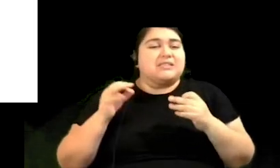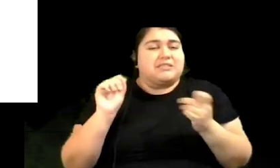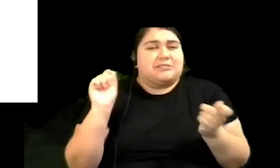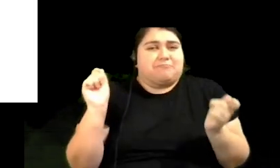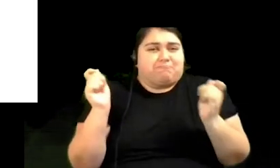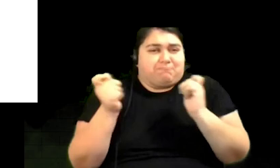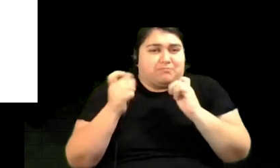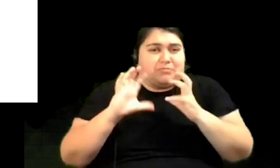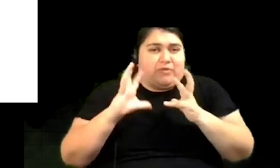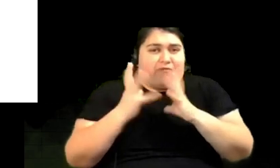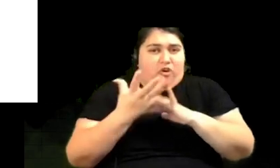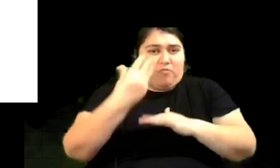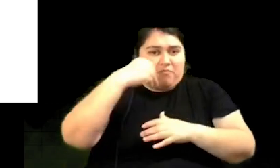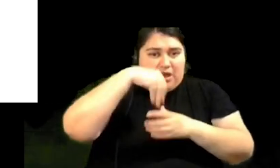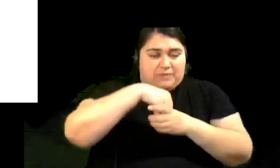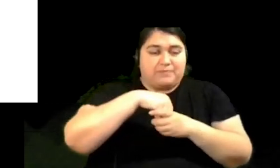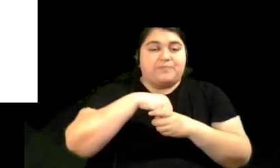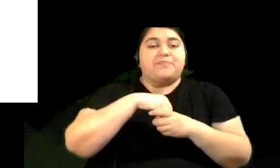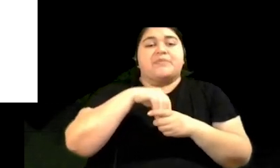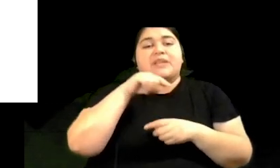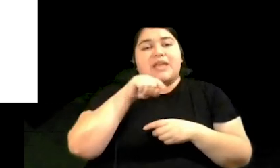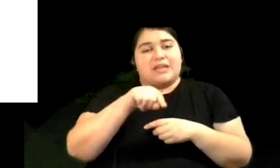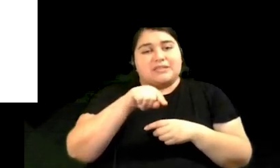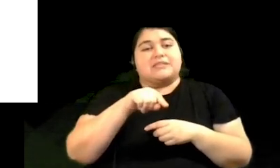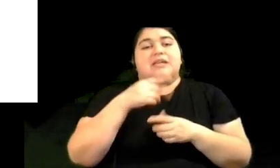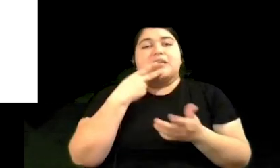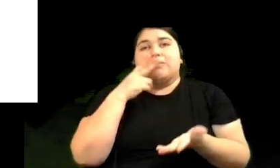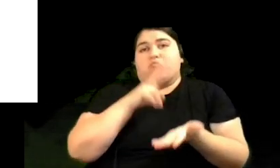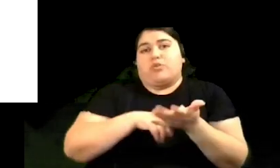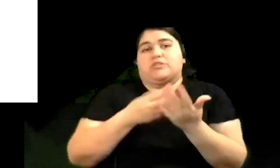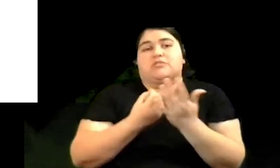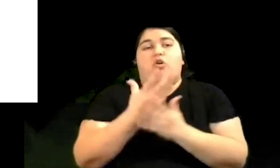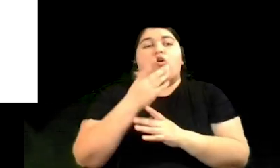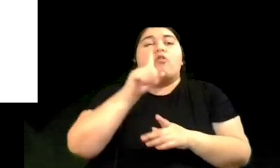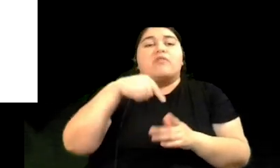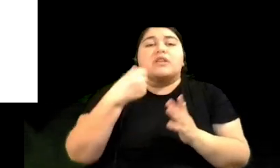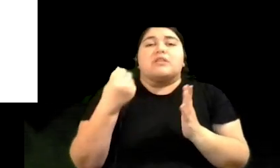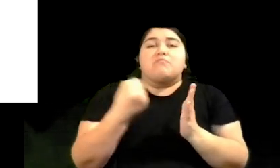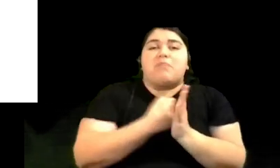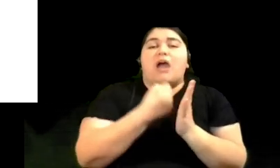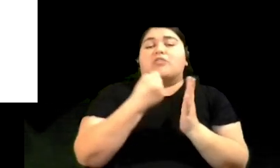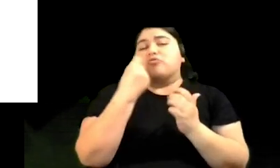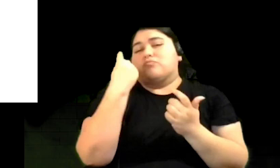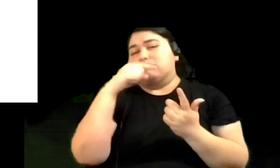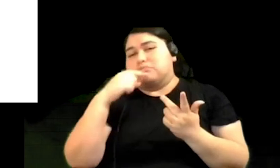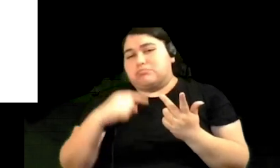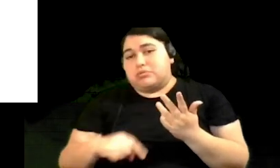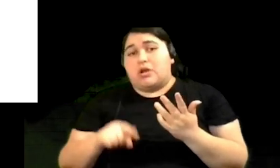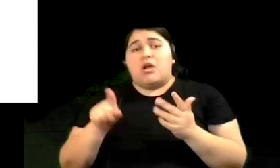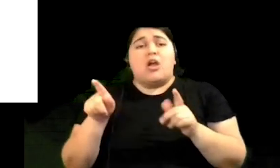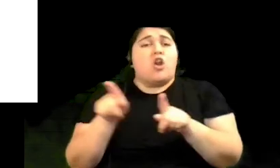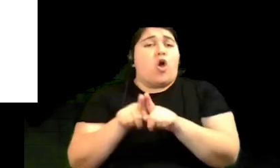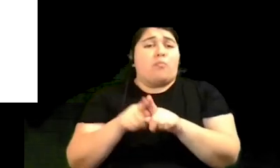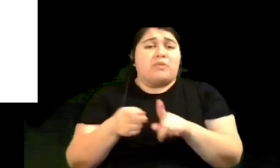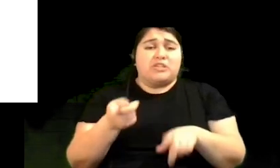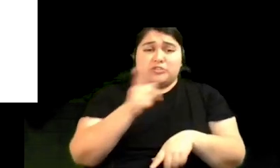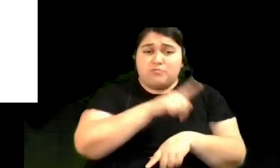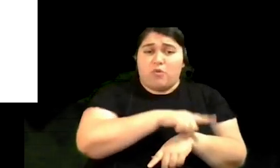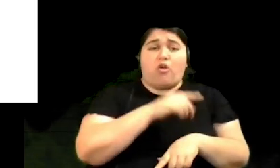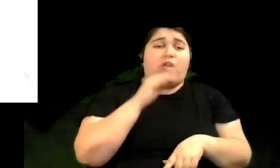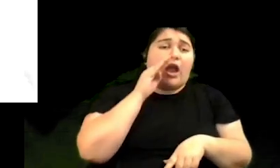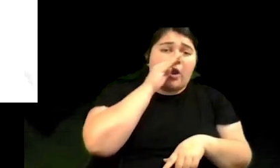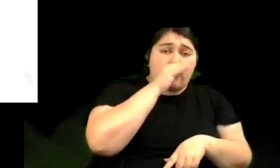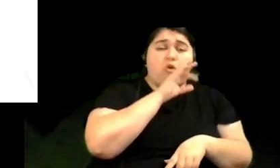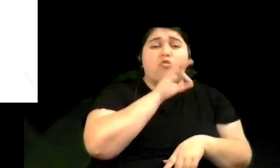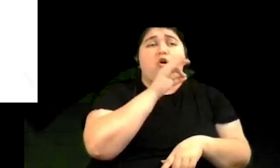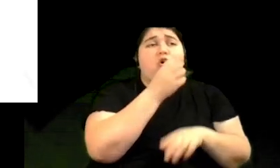ambiental. ¿Está bien? Ahí se verá este tributo, qué efecto va a tener, cómo se va, y que no pase como el impuesto al coque o al carbono